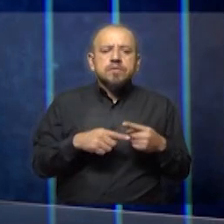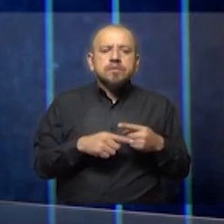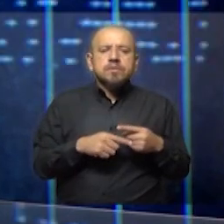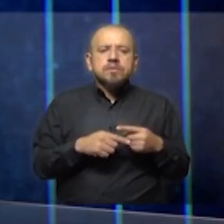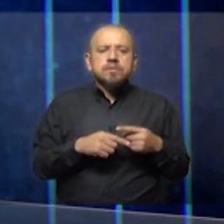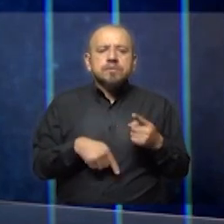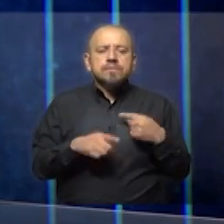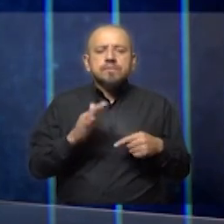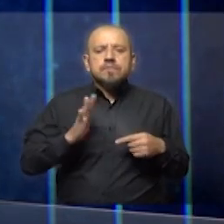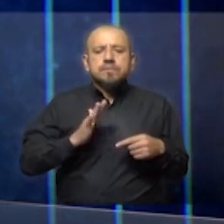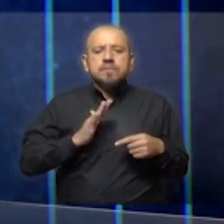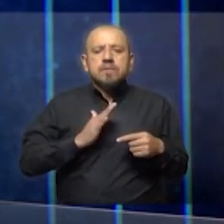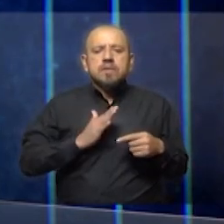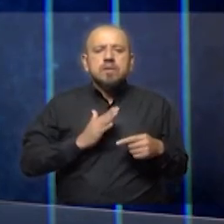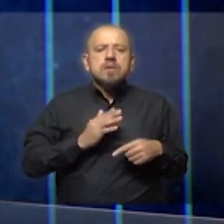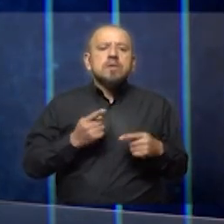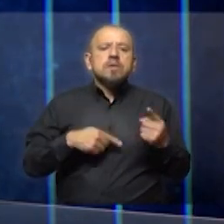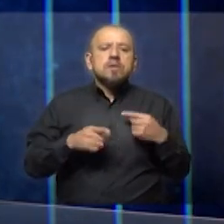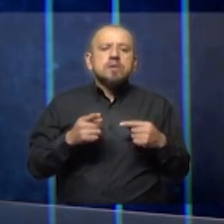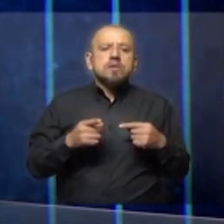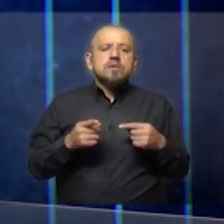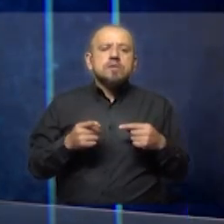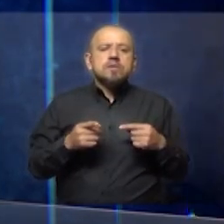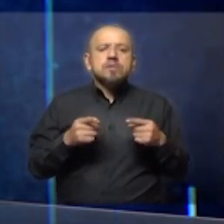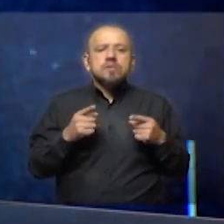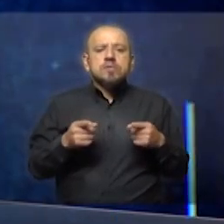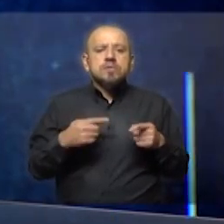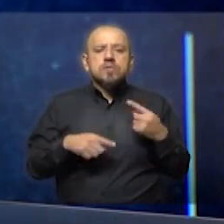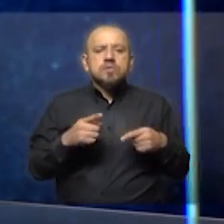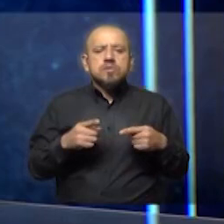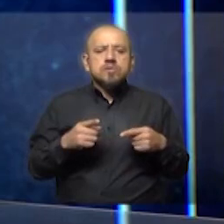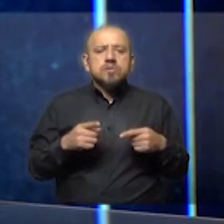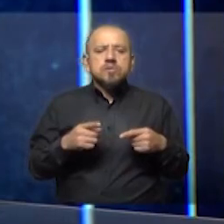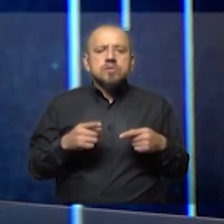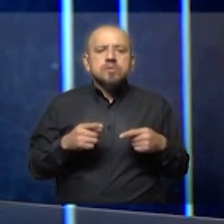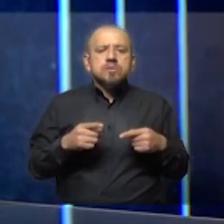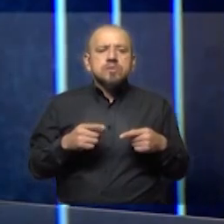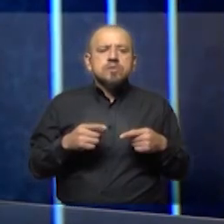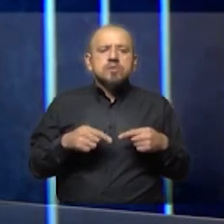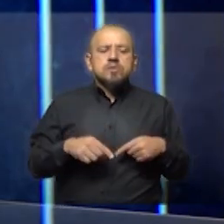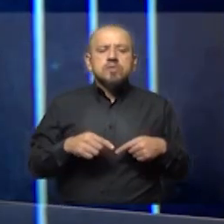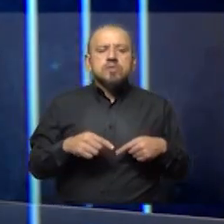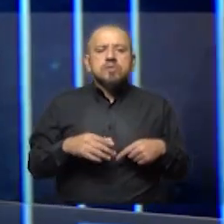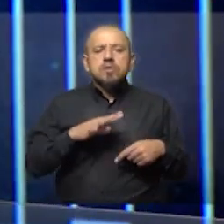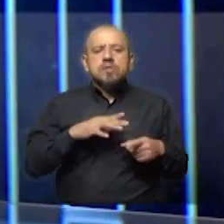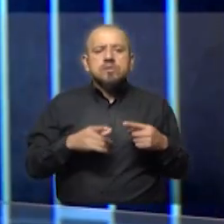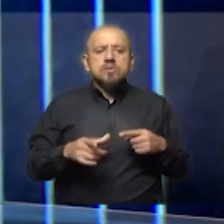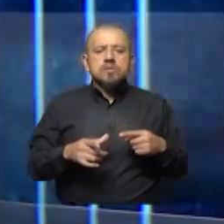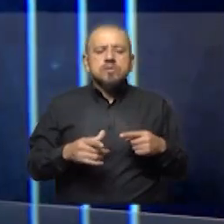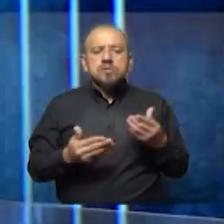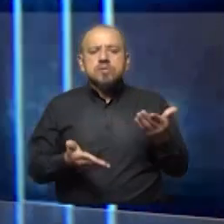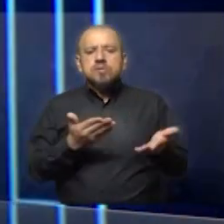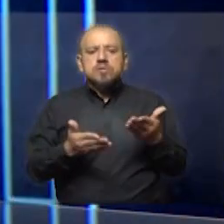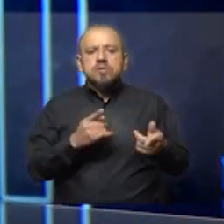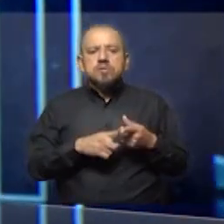de la mujer y bueno y en función de de ese hecho biológico capital es que va analizando